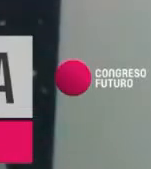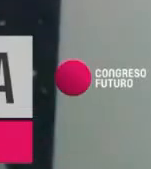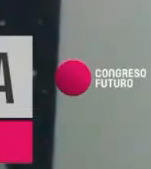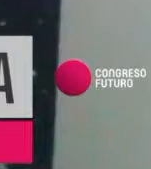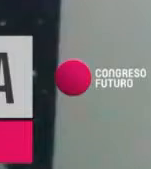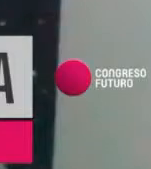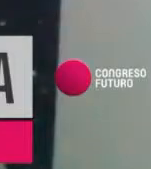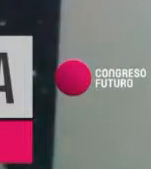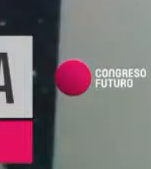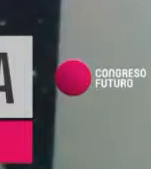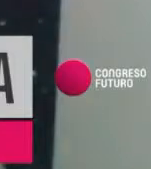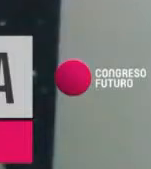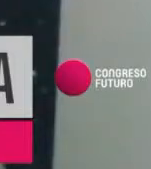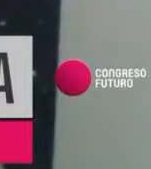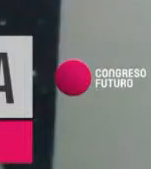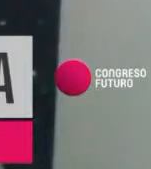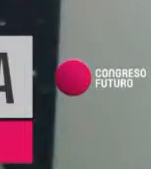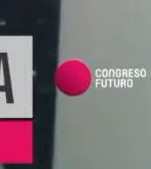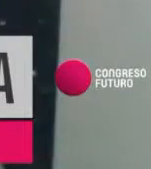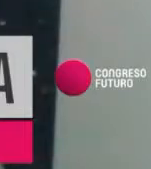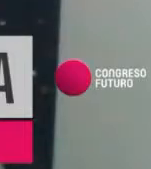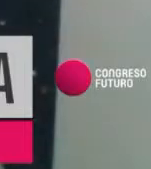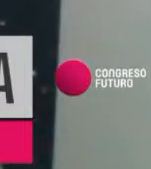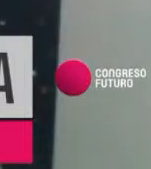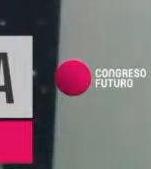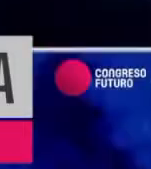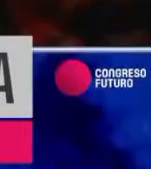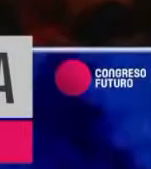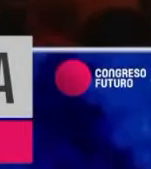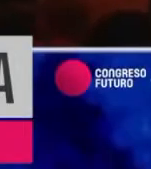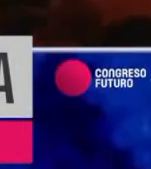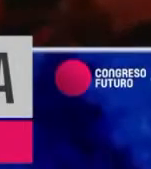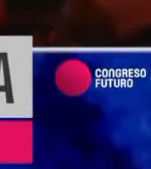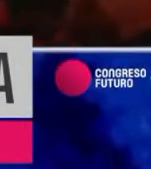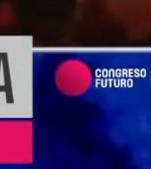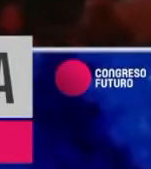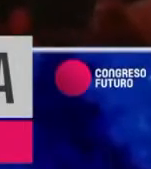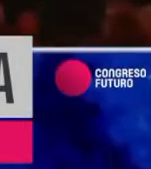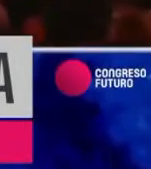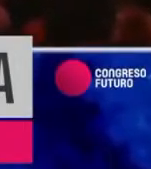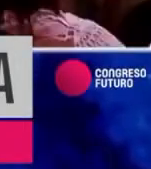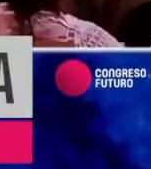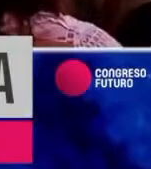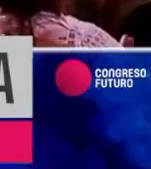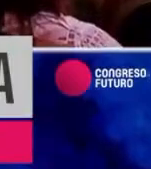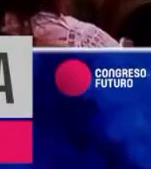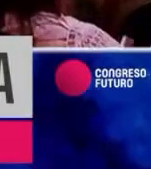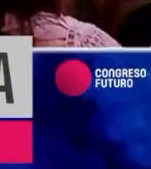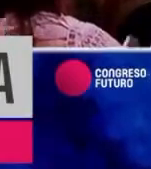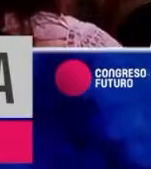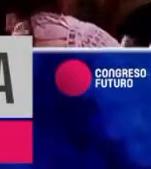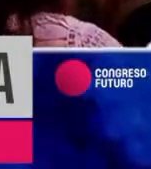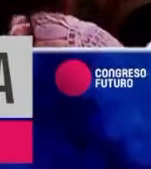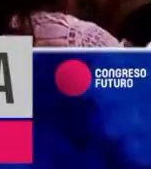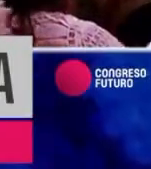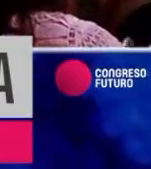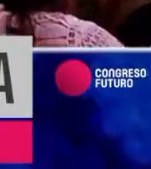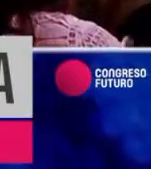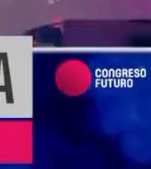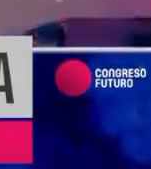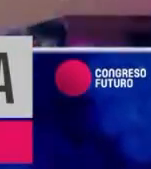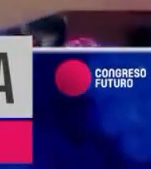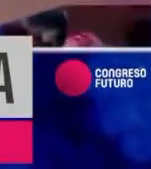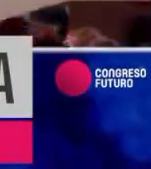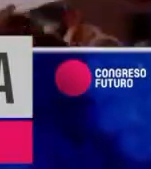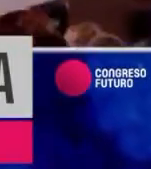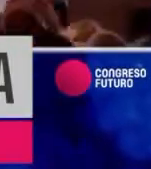decir que en estos años de pandemia, porque tenían la gracia que eran masivos, ¿no? Sabemos que la mayor parte de la gente